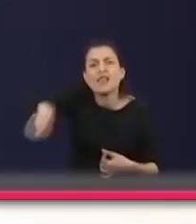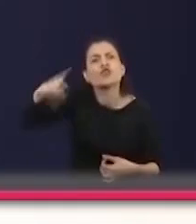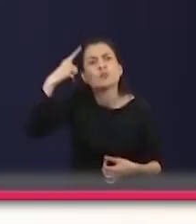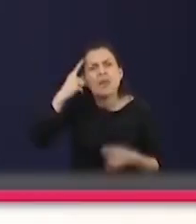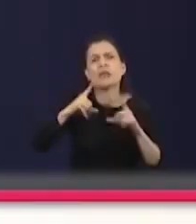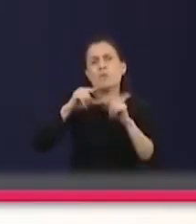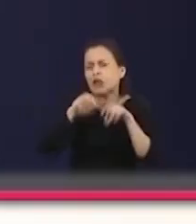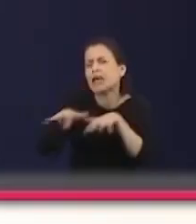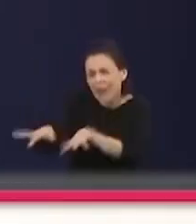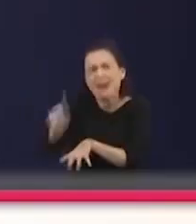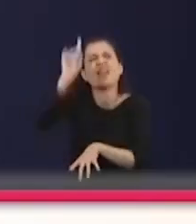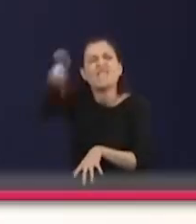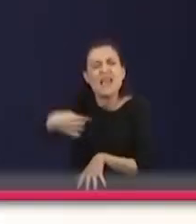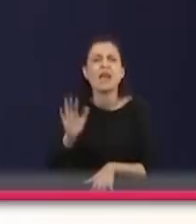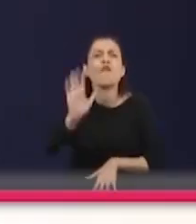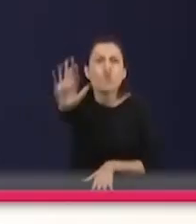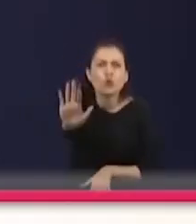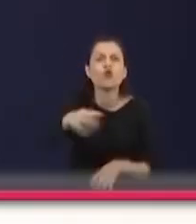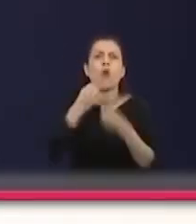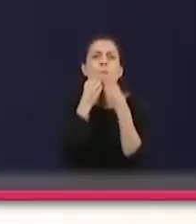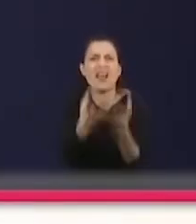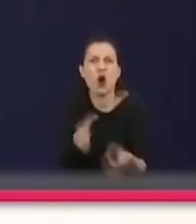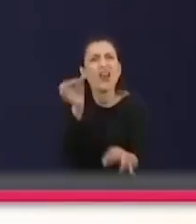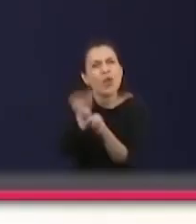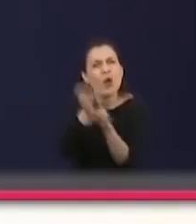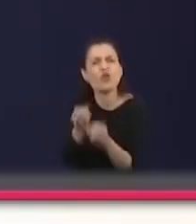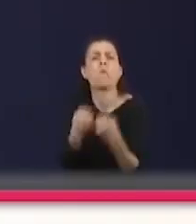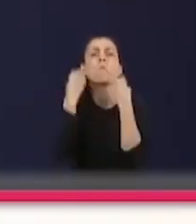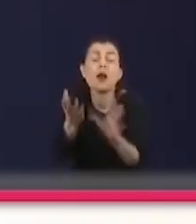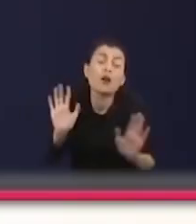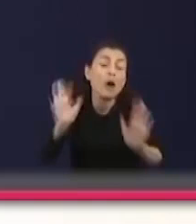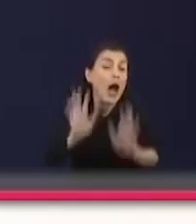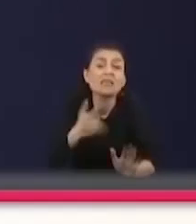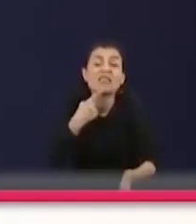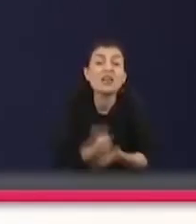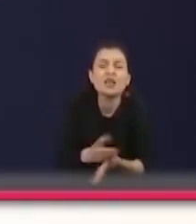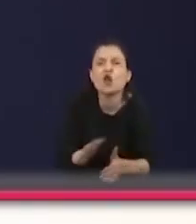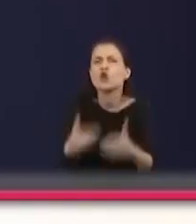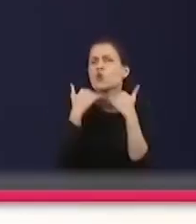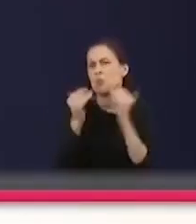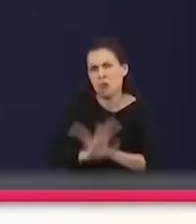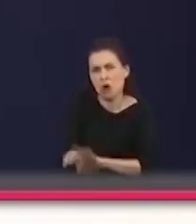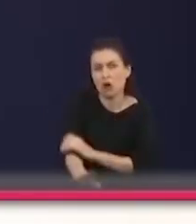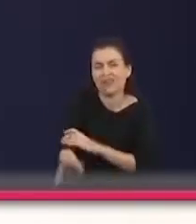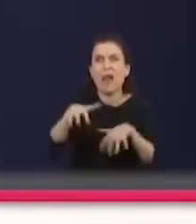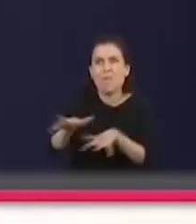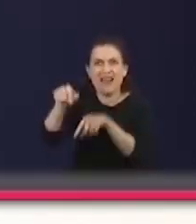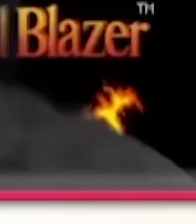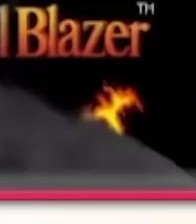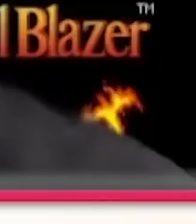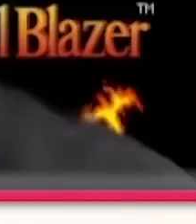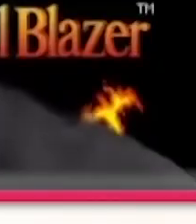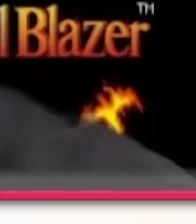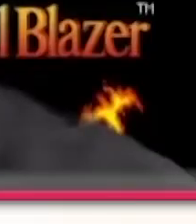futuro mejor o mejor educación o no importa, sea en una marcha de esta índole o de cualquier otra